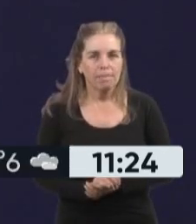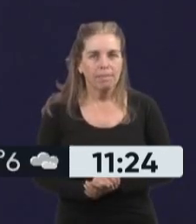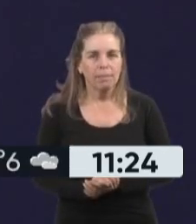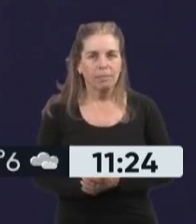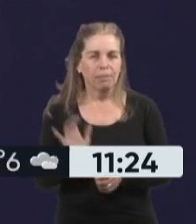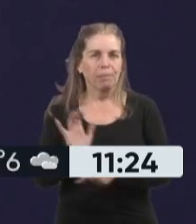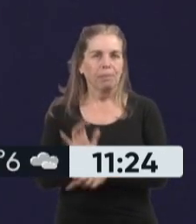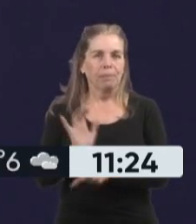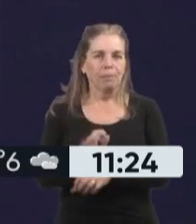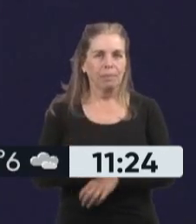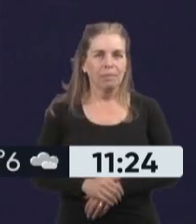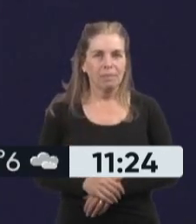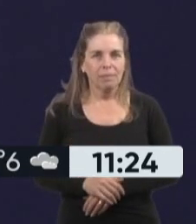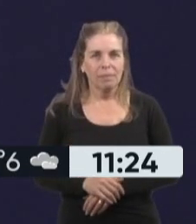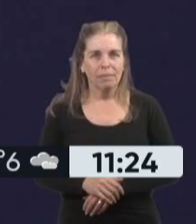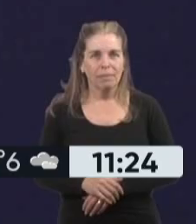digamos,